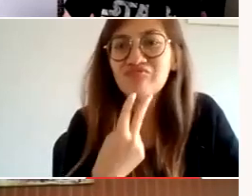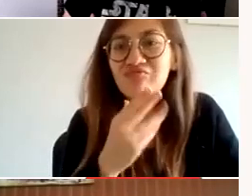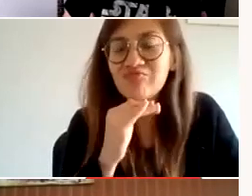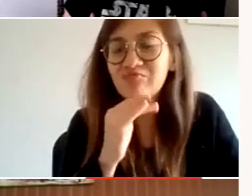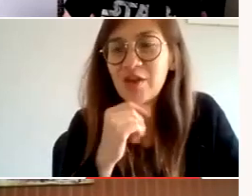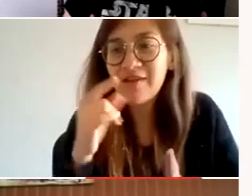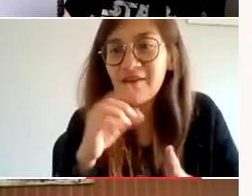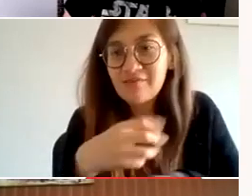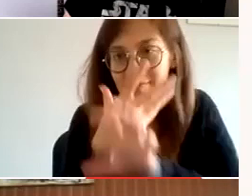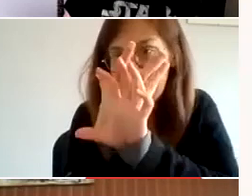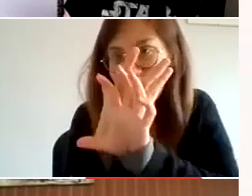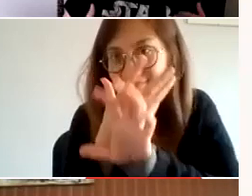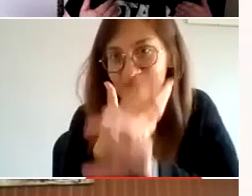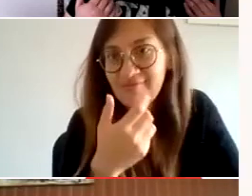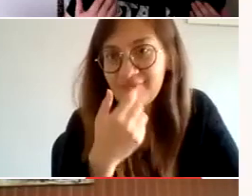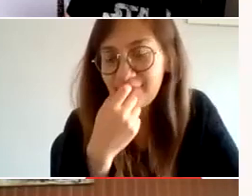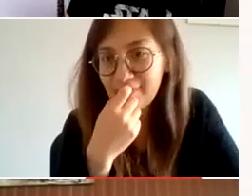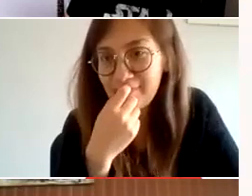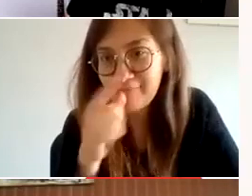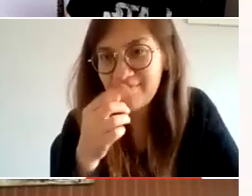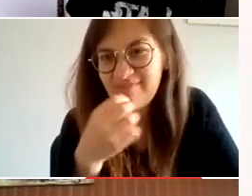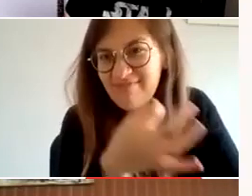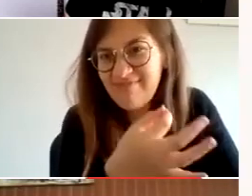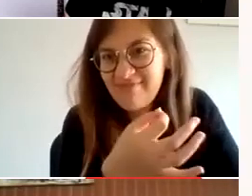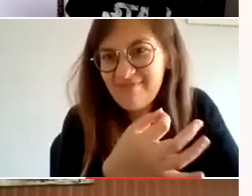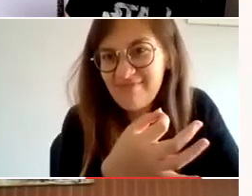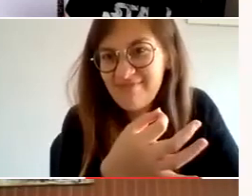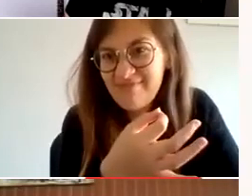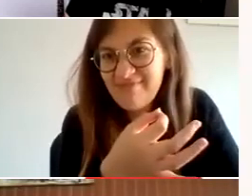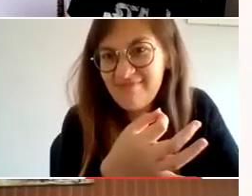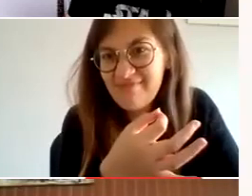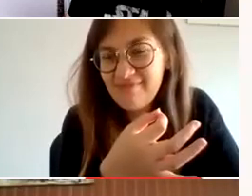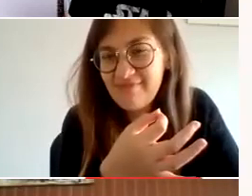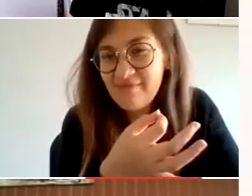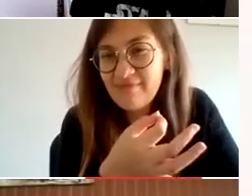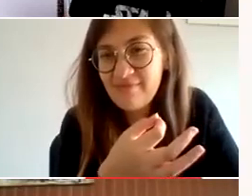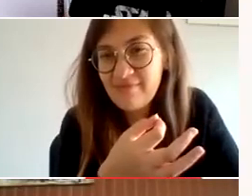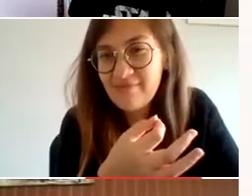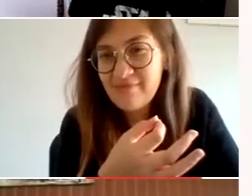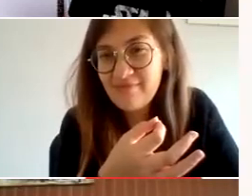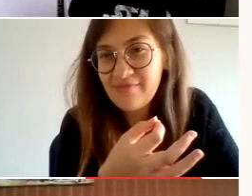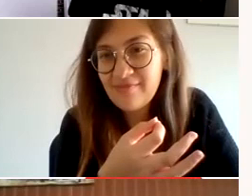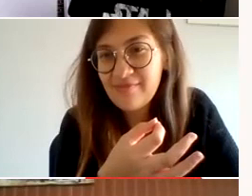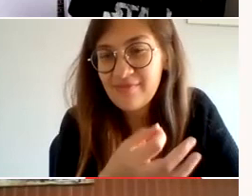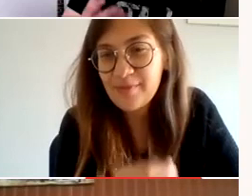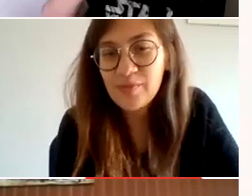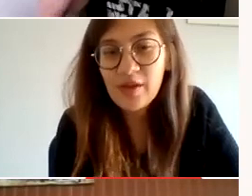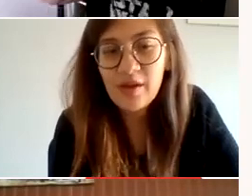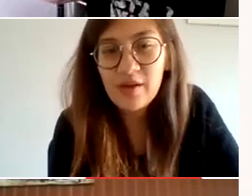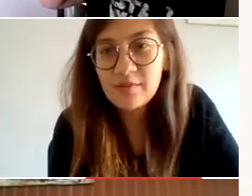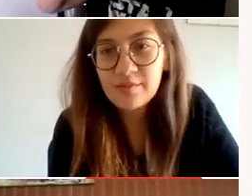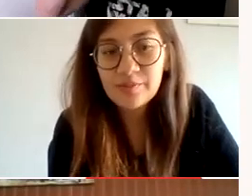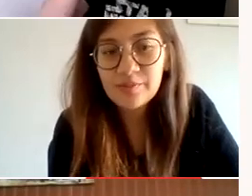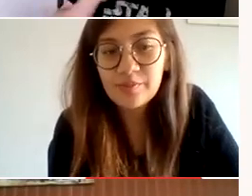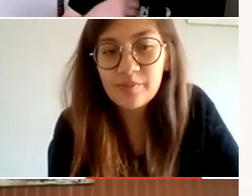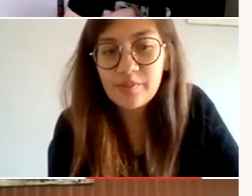tengo, eh, contrato un servicio en donde yo tengo un computador o parte de un computador en otra